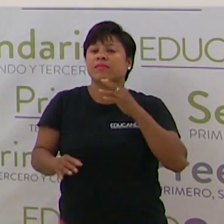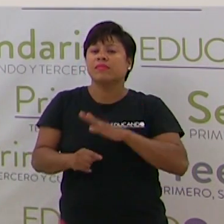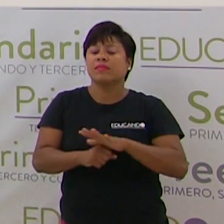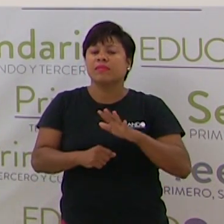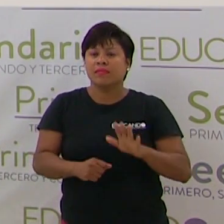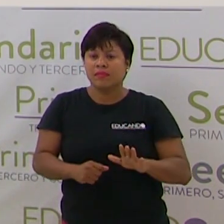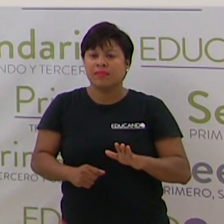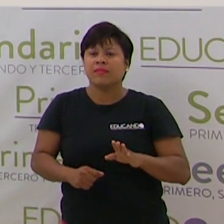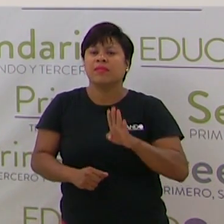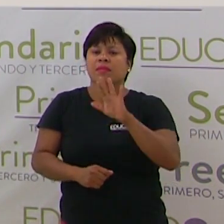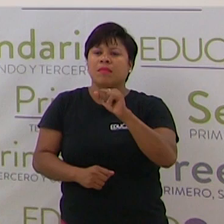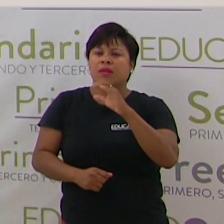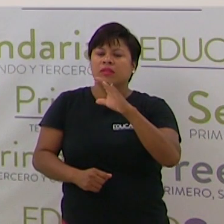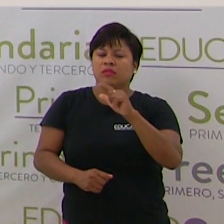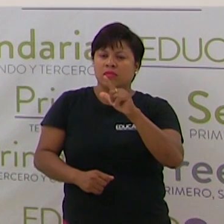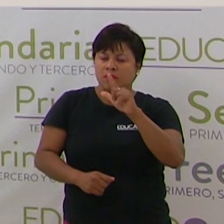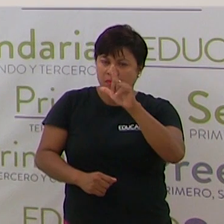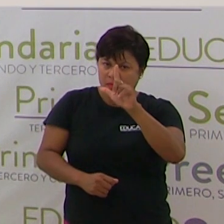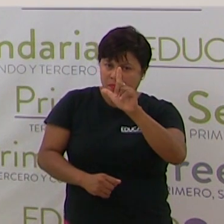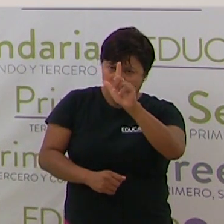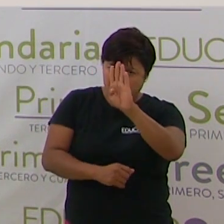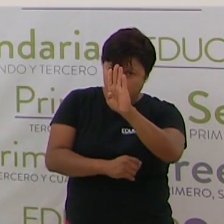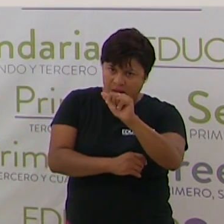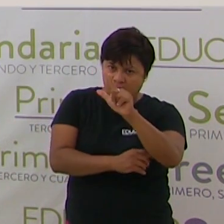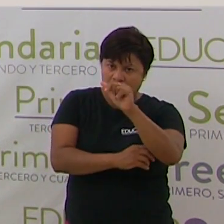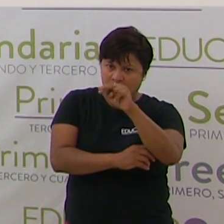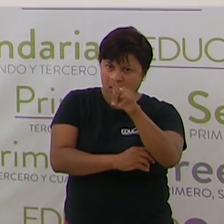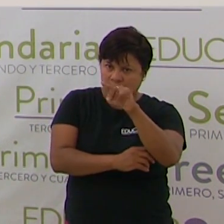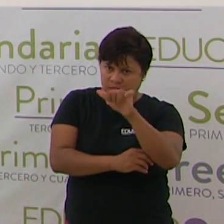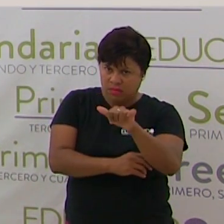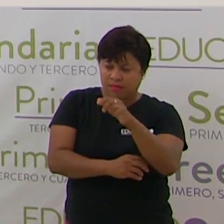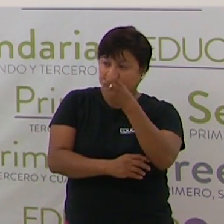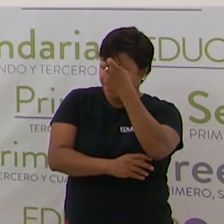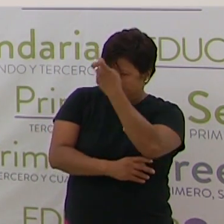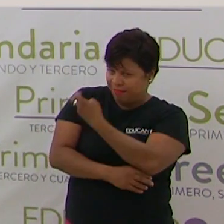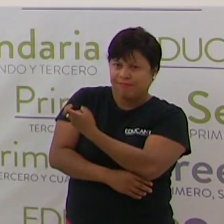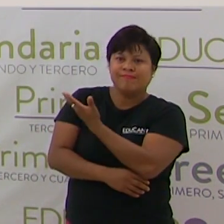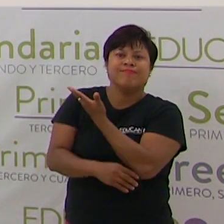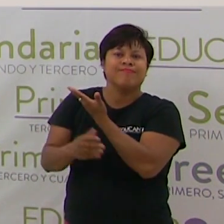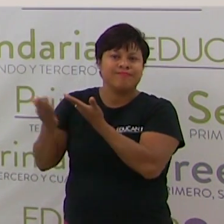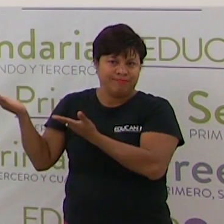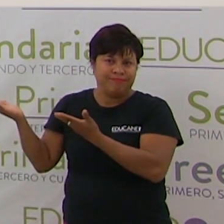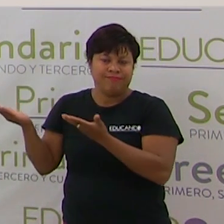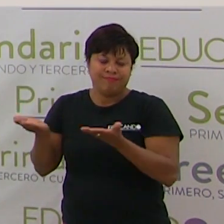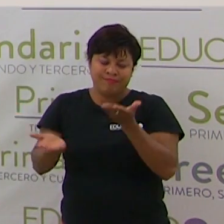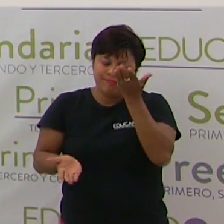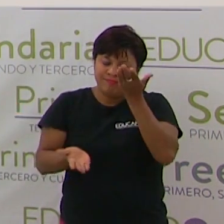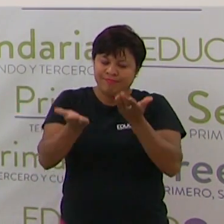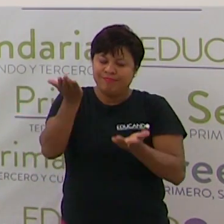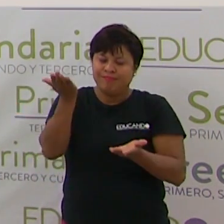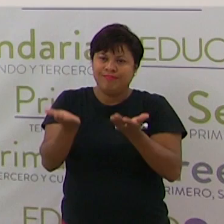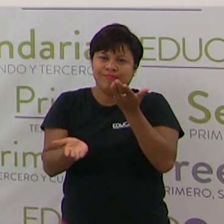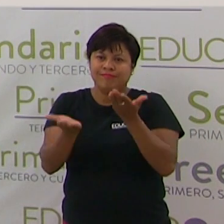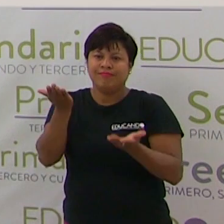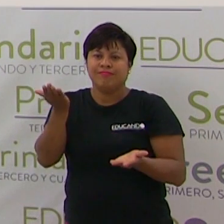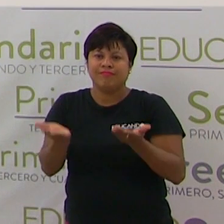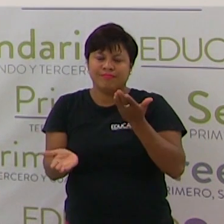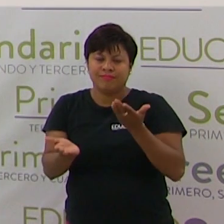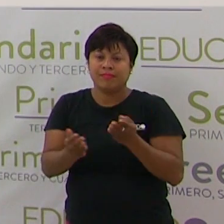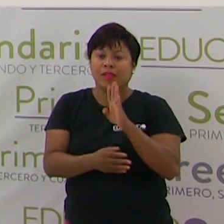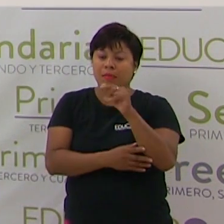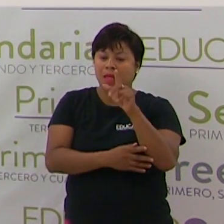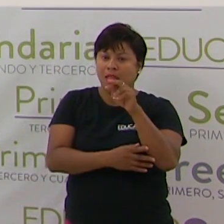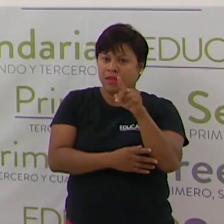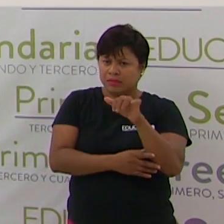utilizaba una balanza. Esta es una balanza, ¿sí? Como tú la puedes observar, esta balanza